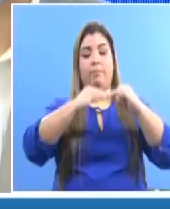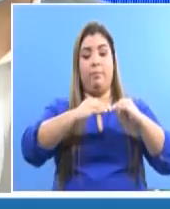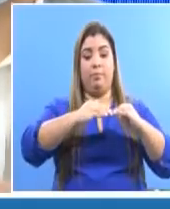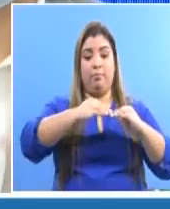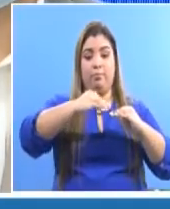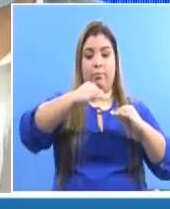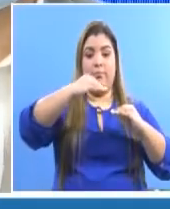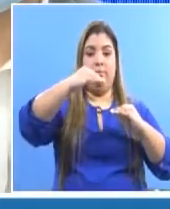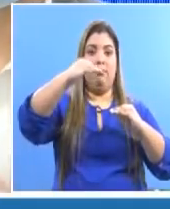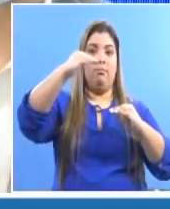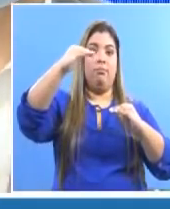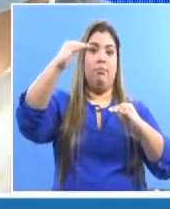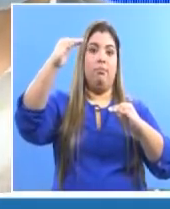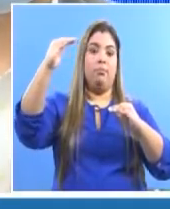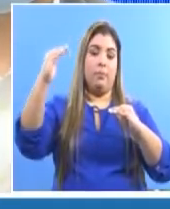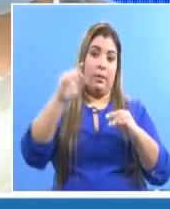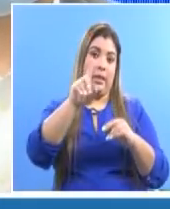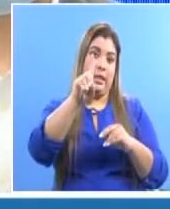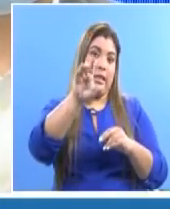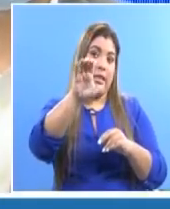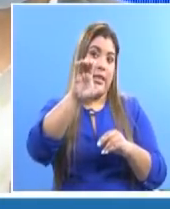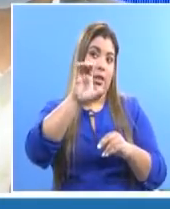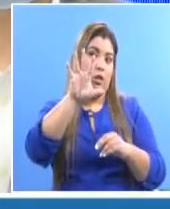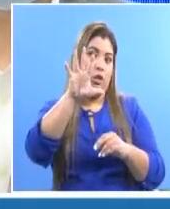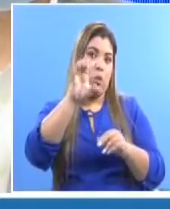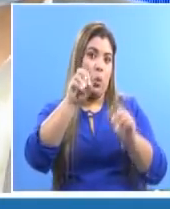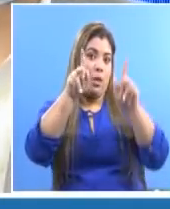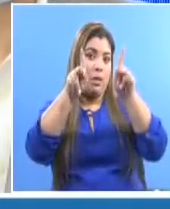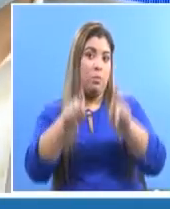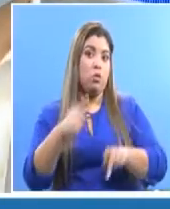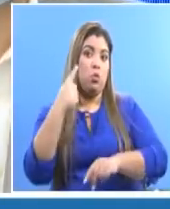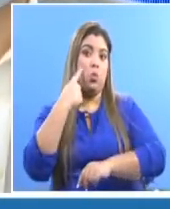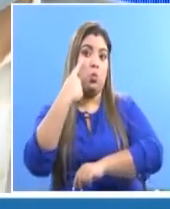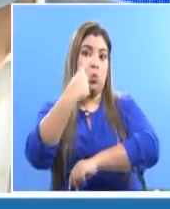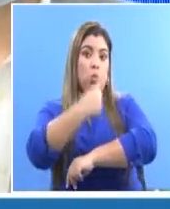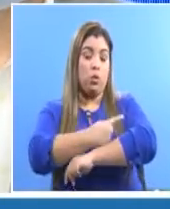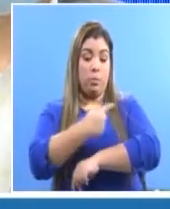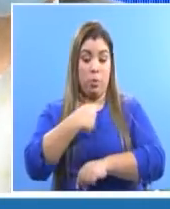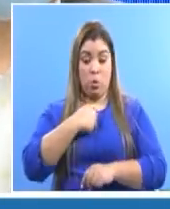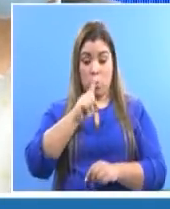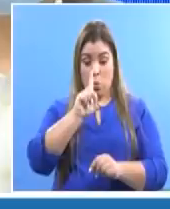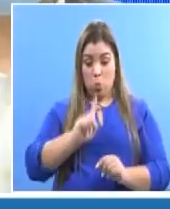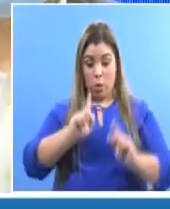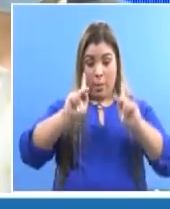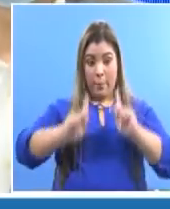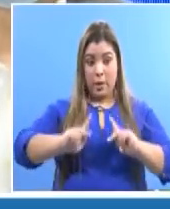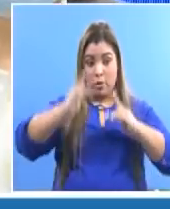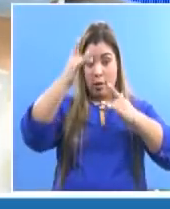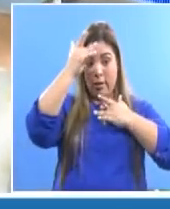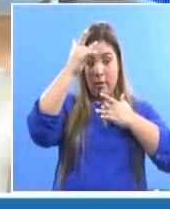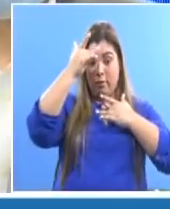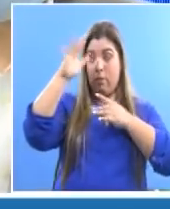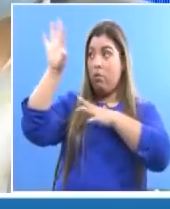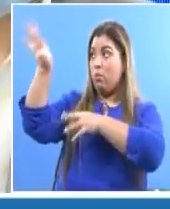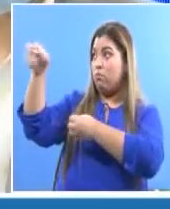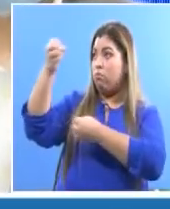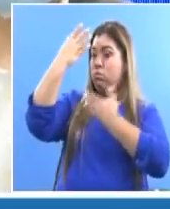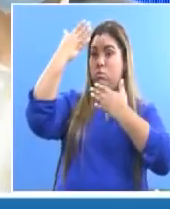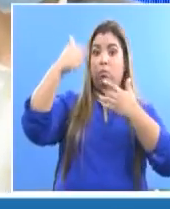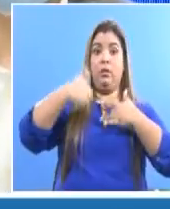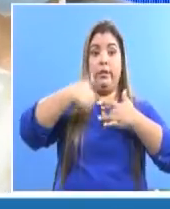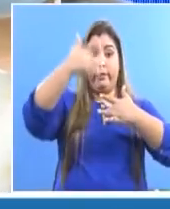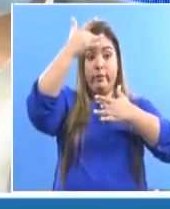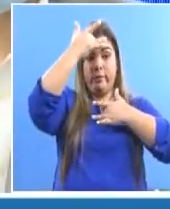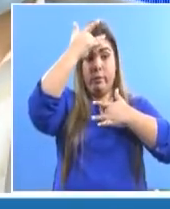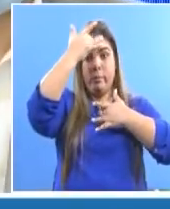presentando aproximadamente 150 casos por día, y esto era porque cada persona que se contagiaba en promedio